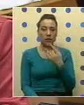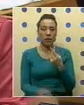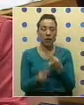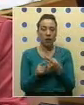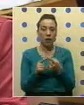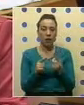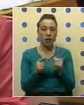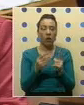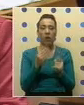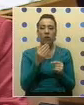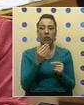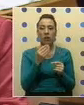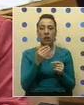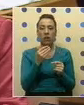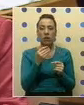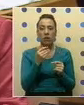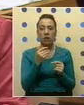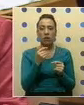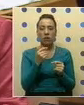parte, también